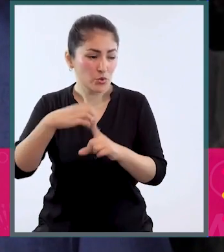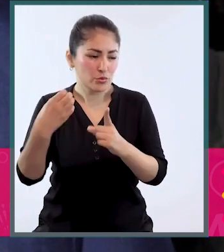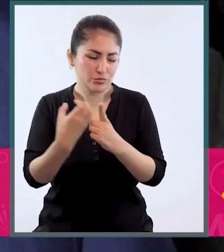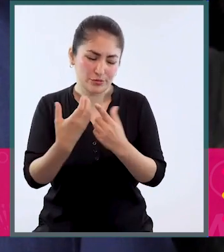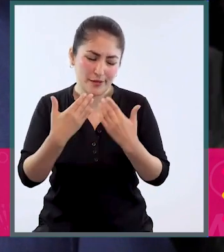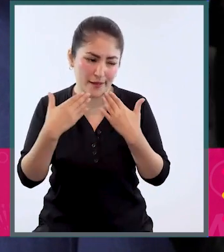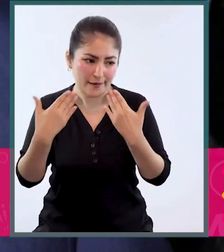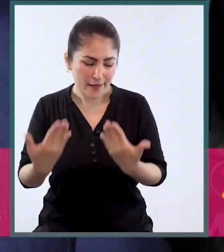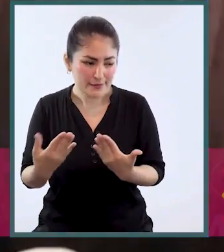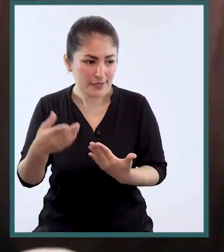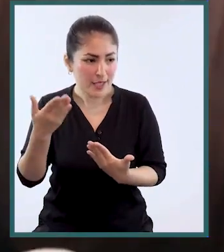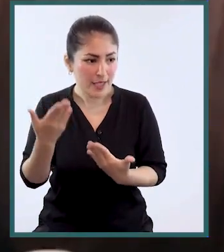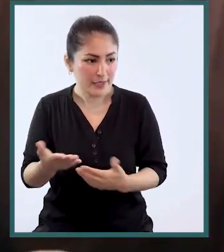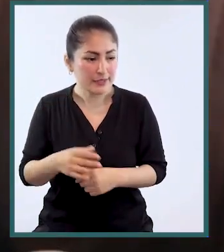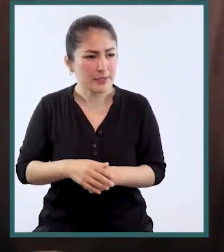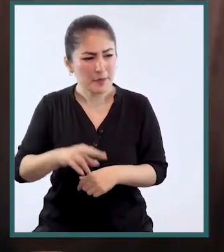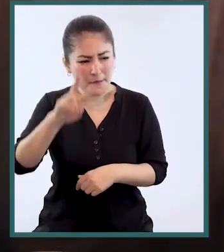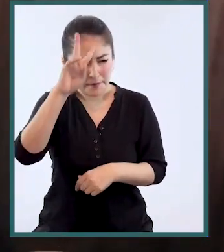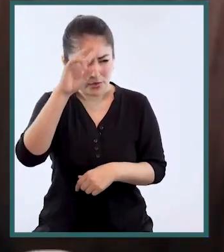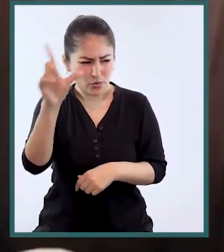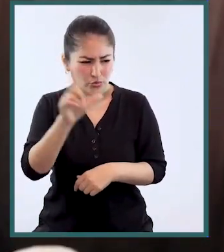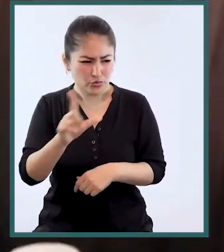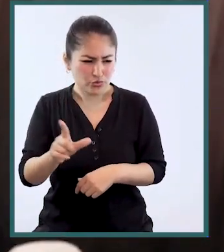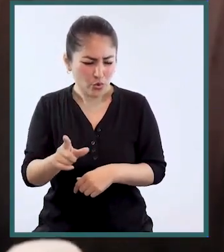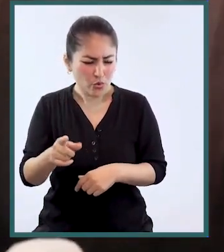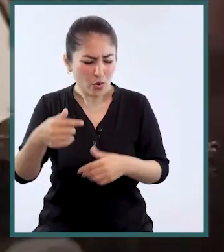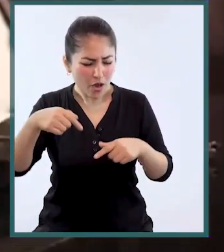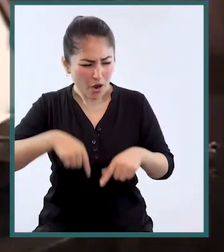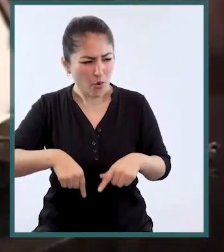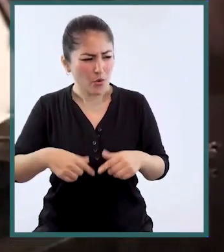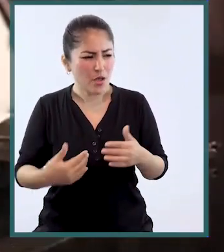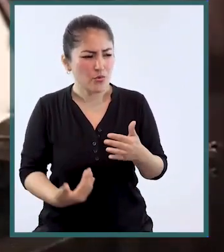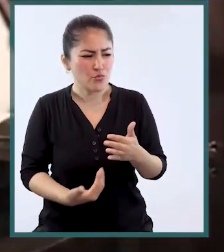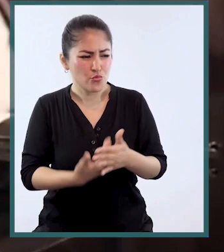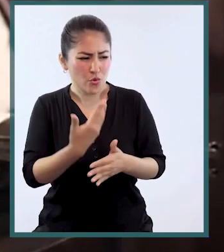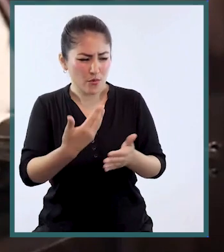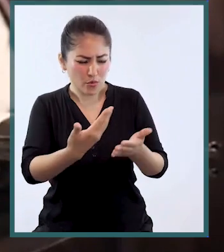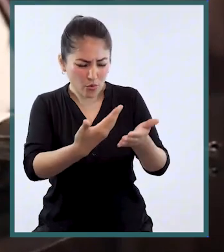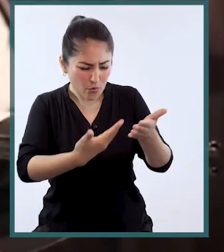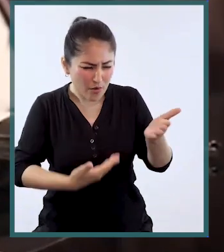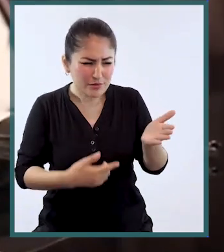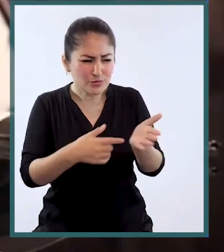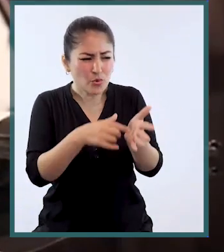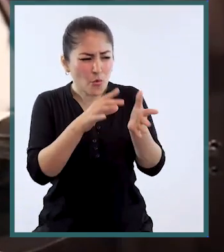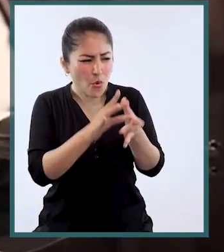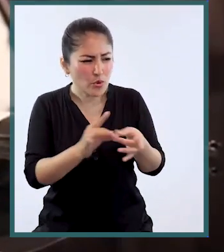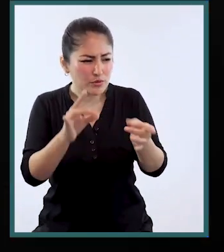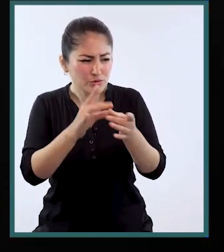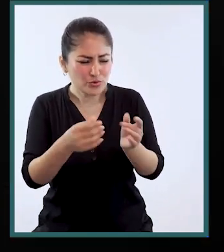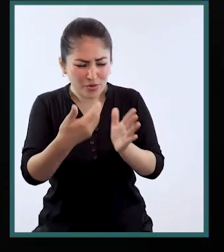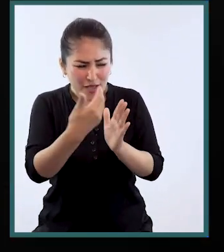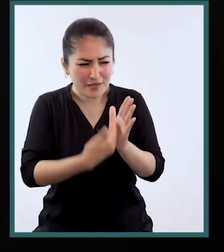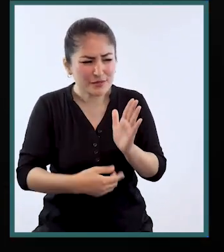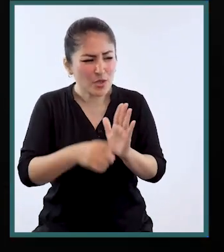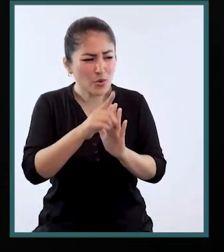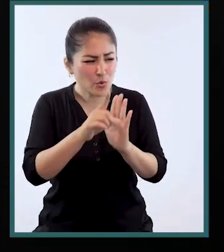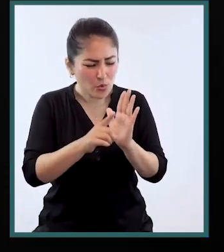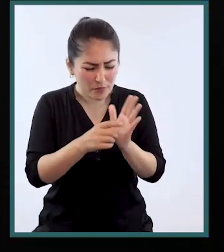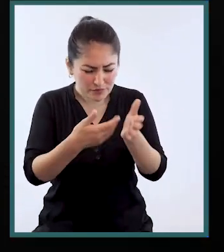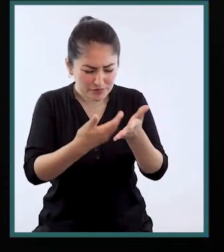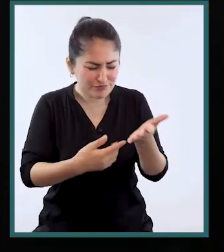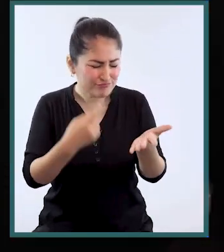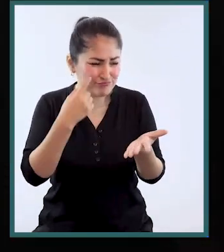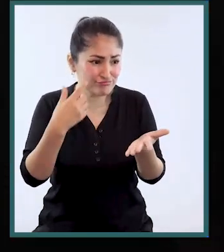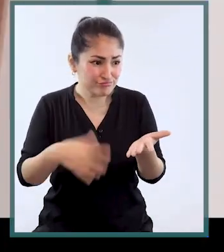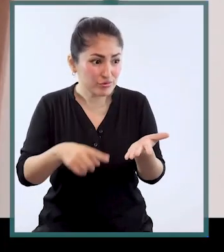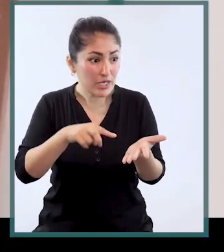de Cultura de nuestro país el haber reconocido la historia y un documento fundacional muy importante